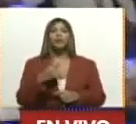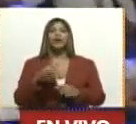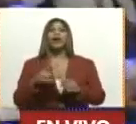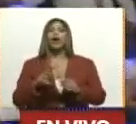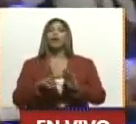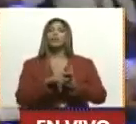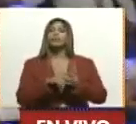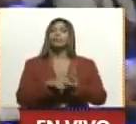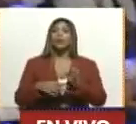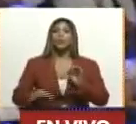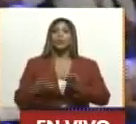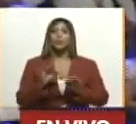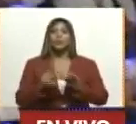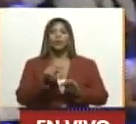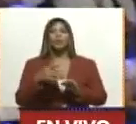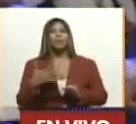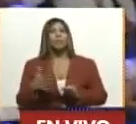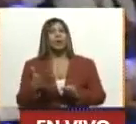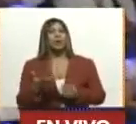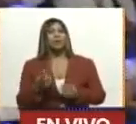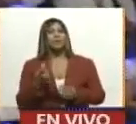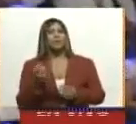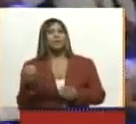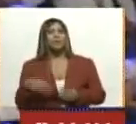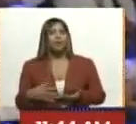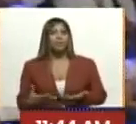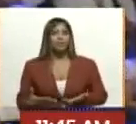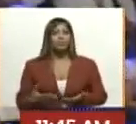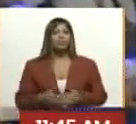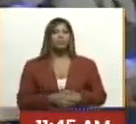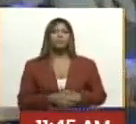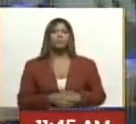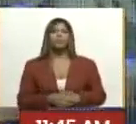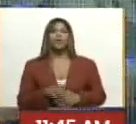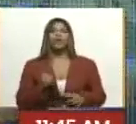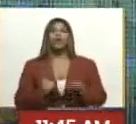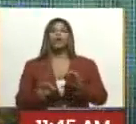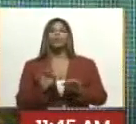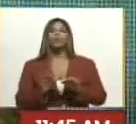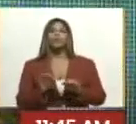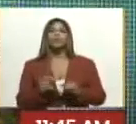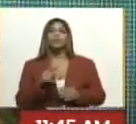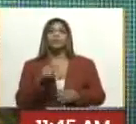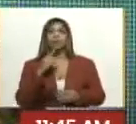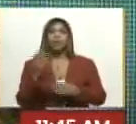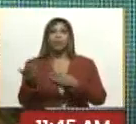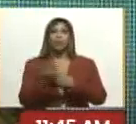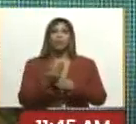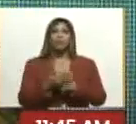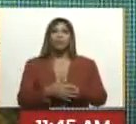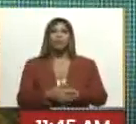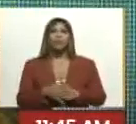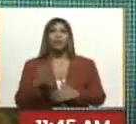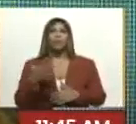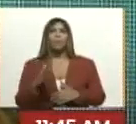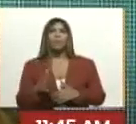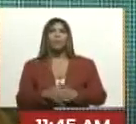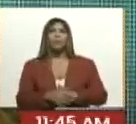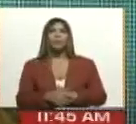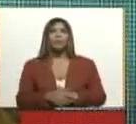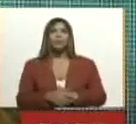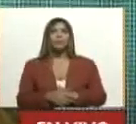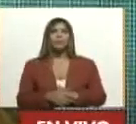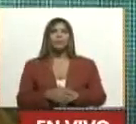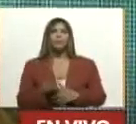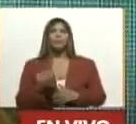jurídicas, estas parecieran insuficientes, ya que la justicia que nos está juzgando parece más bien un